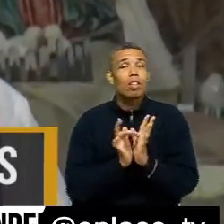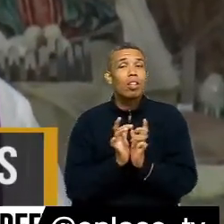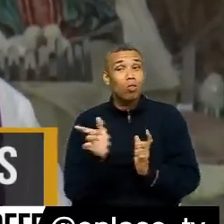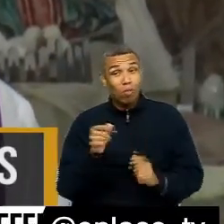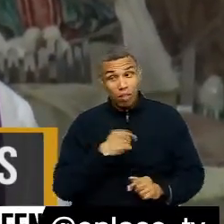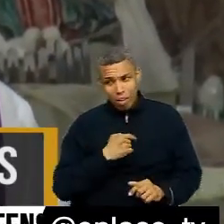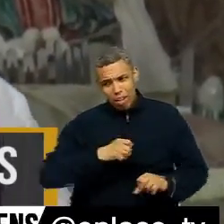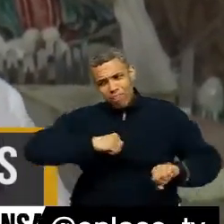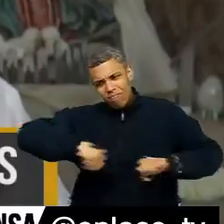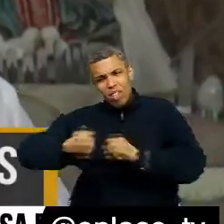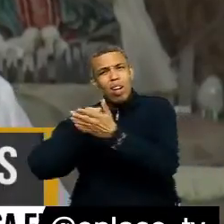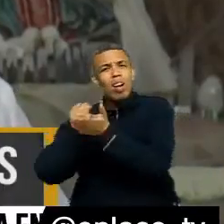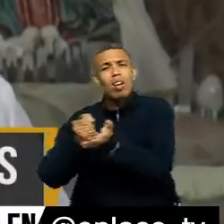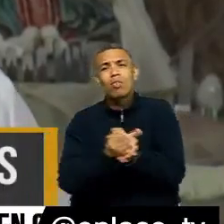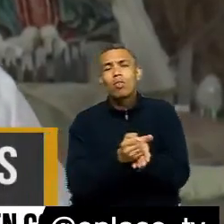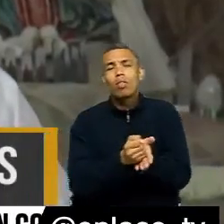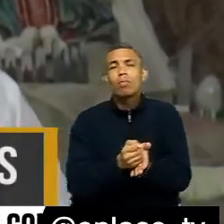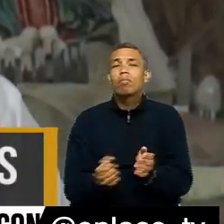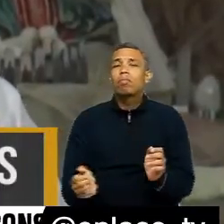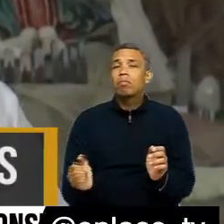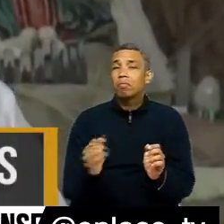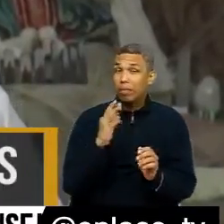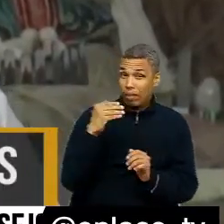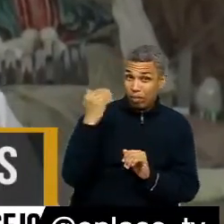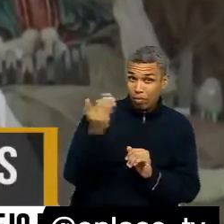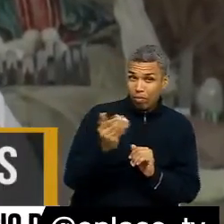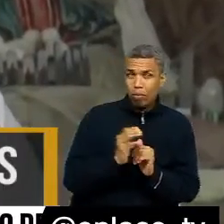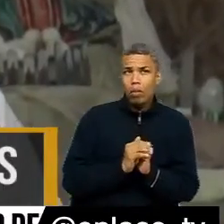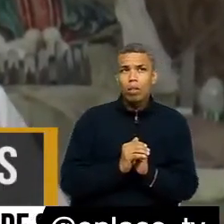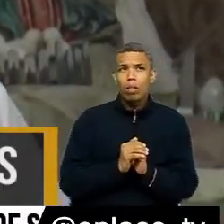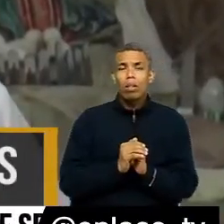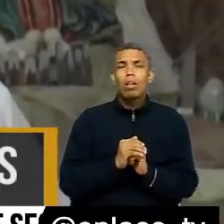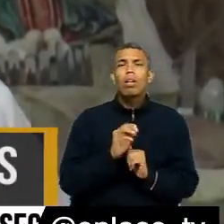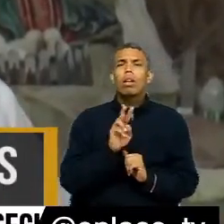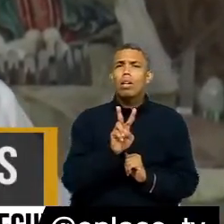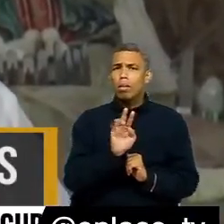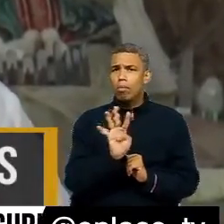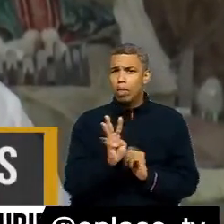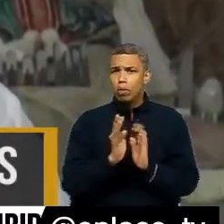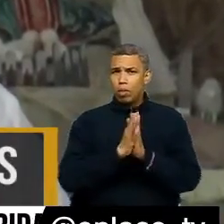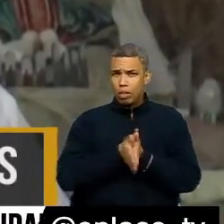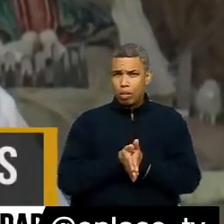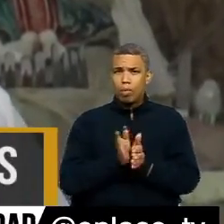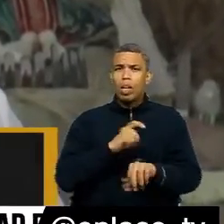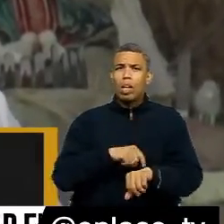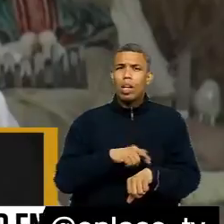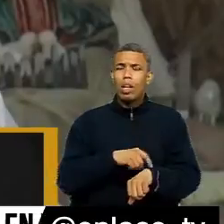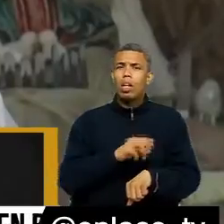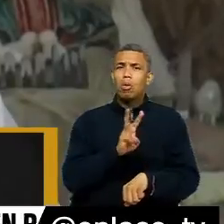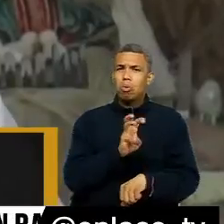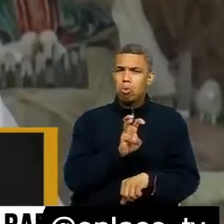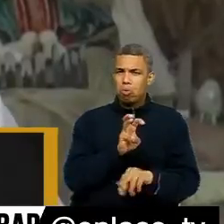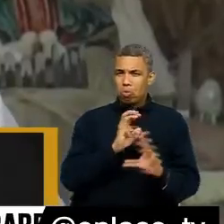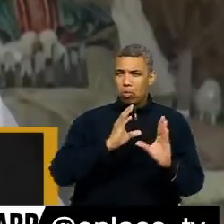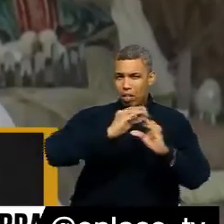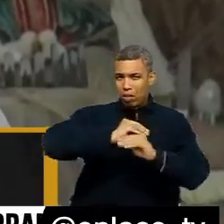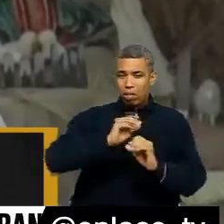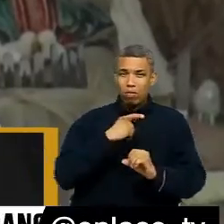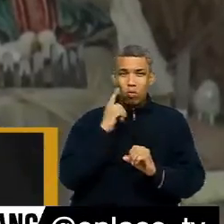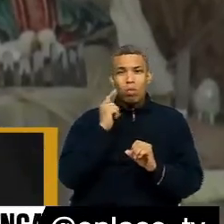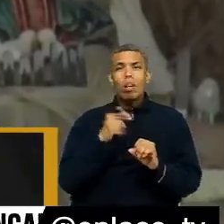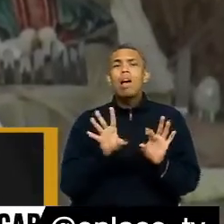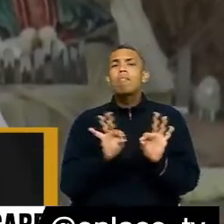invito a todos ustedes a la misa de aguinaldo de medianoche del 24 a las 8 de la noche. Y el 28 de diciembre tenemos nuestra